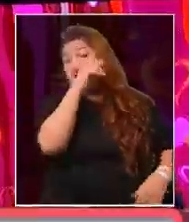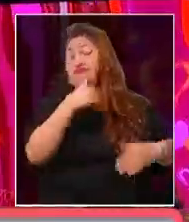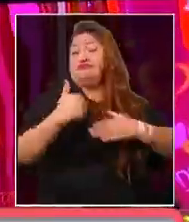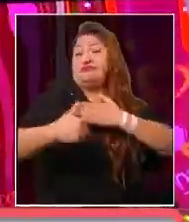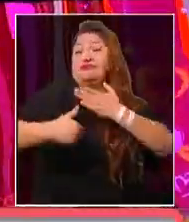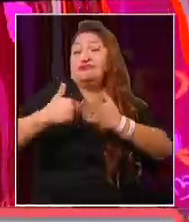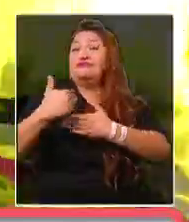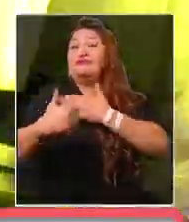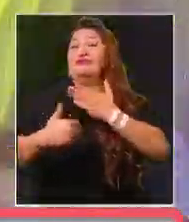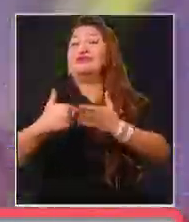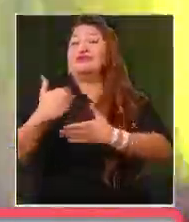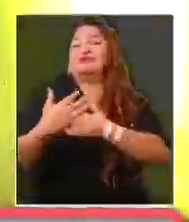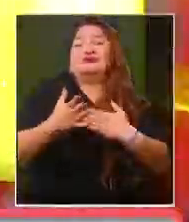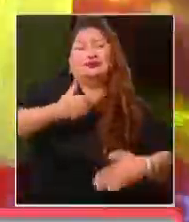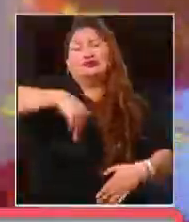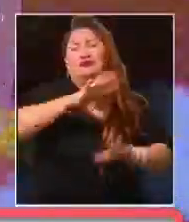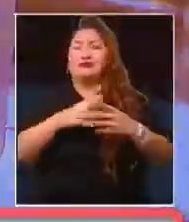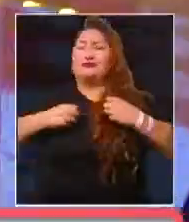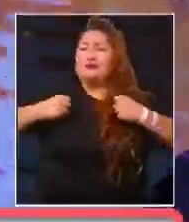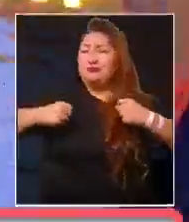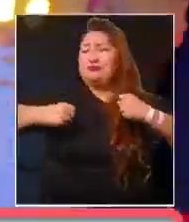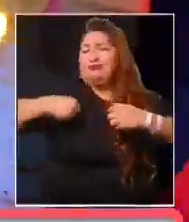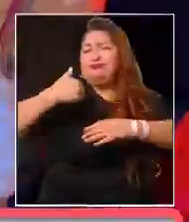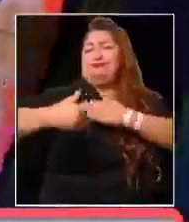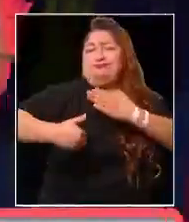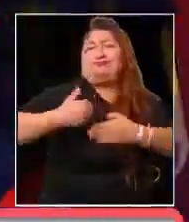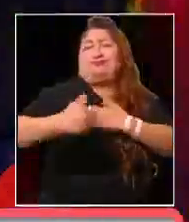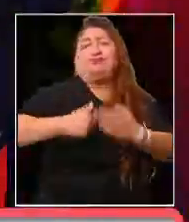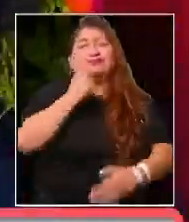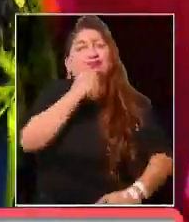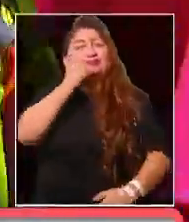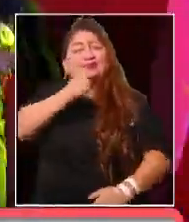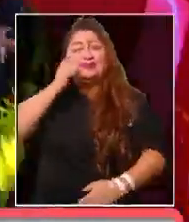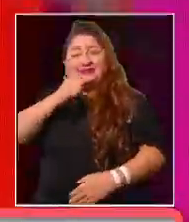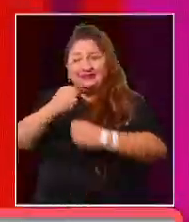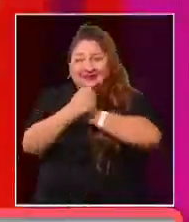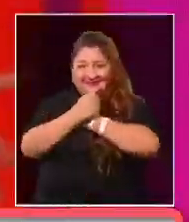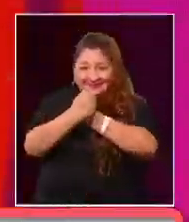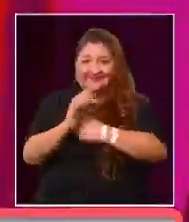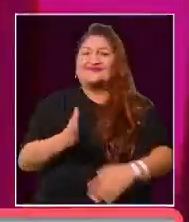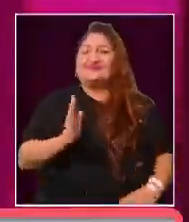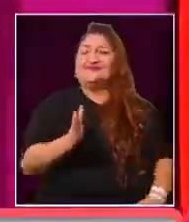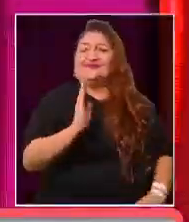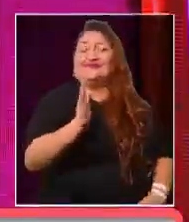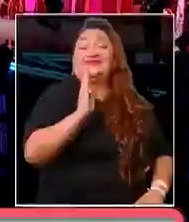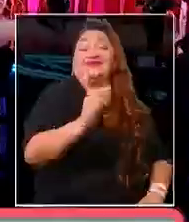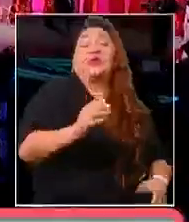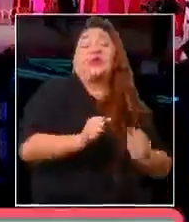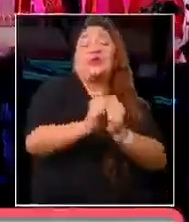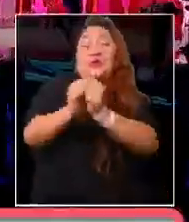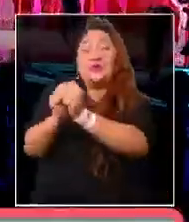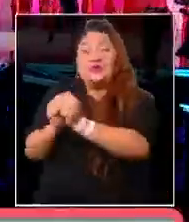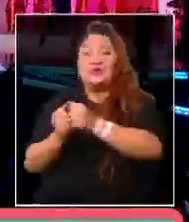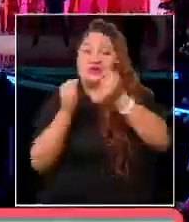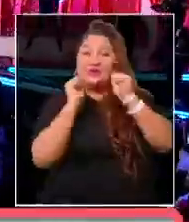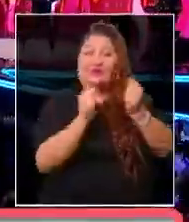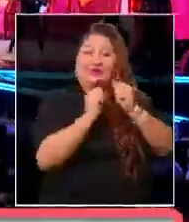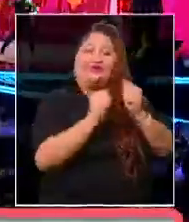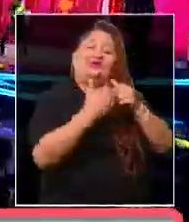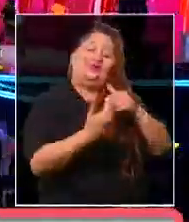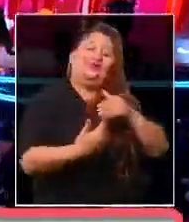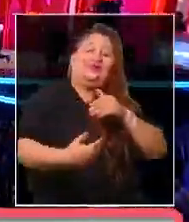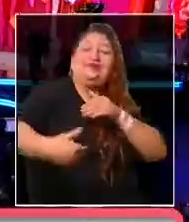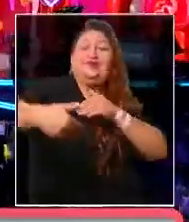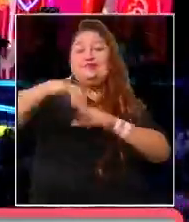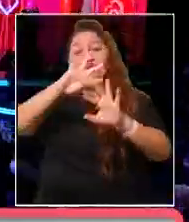avanzar. Pero somos fuertes cada vez más. Todos los días con amor tú puedes continuar. Juntos podemos, todo aportamos.